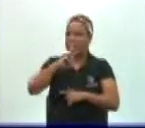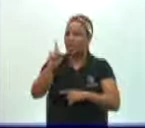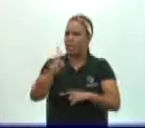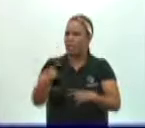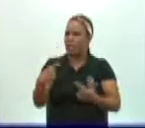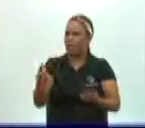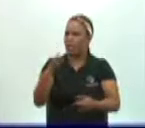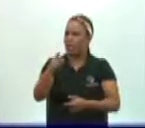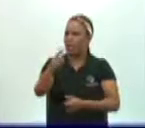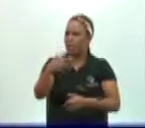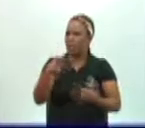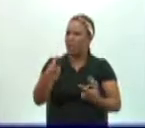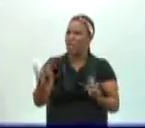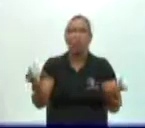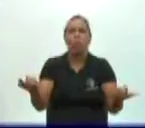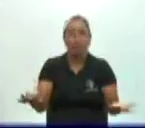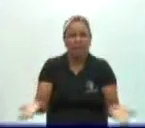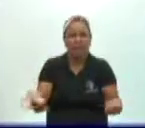ellos? ¿Por qué?